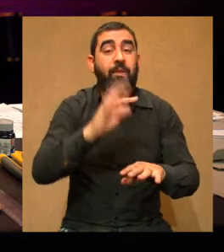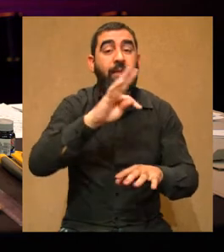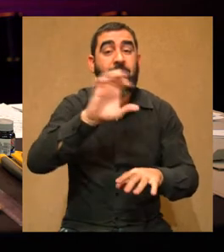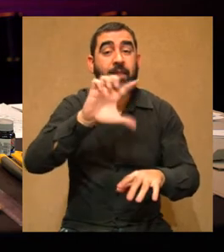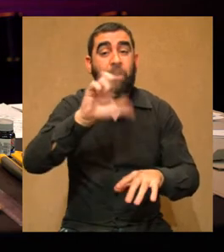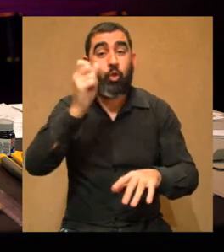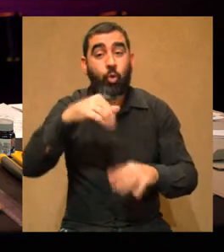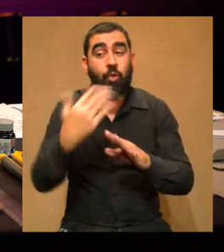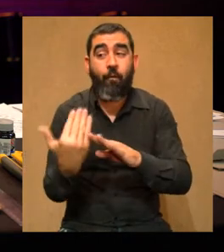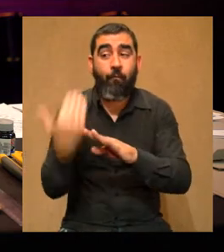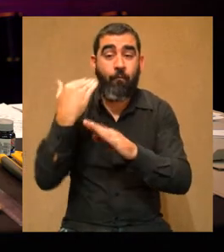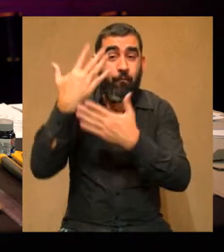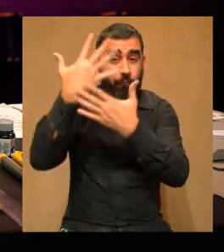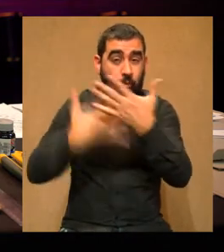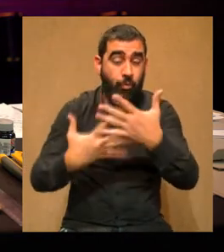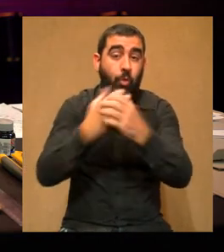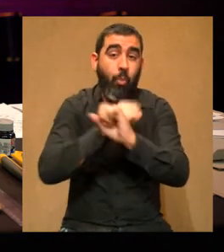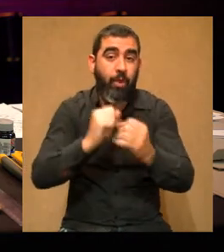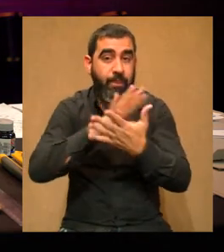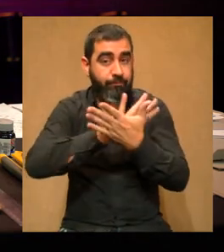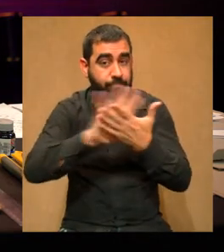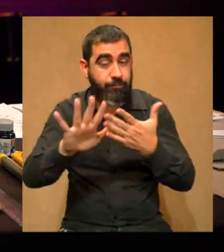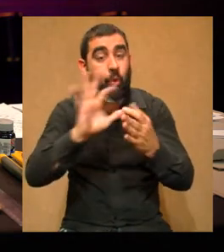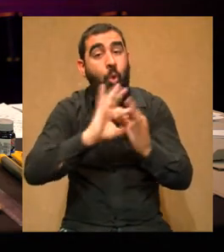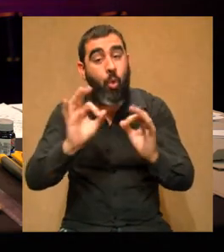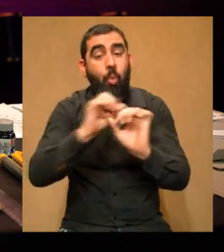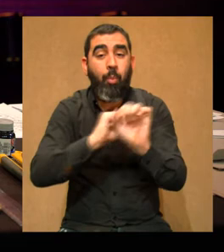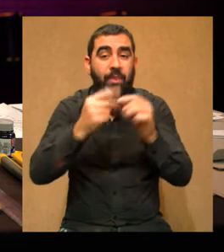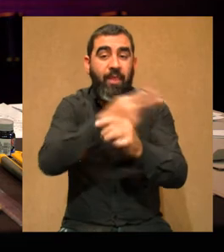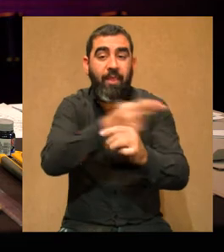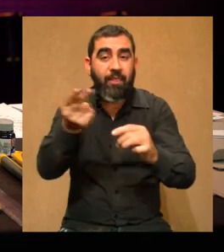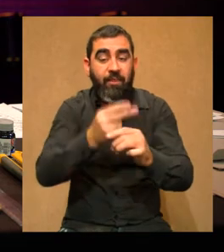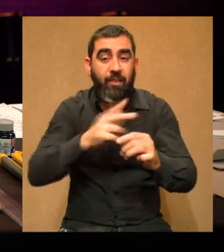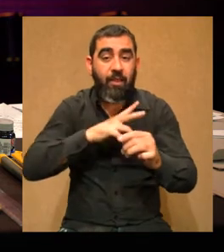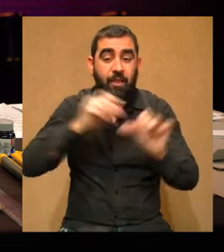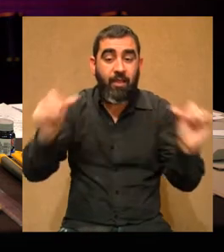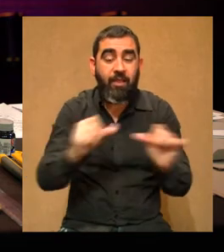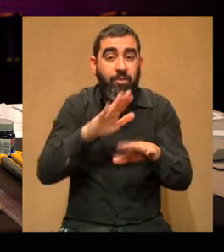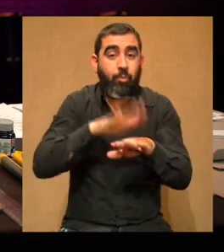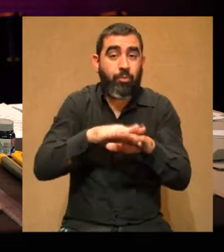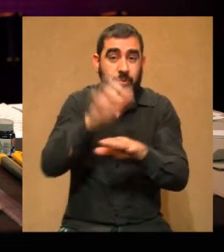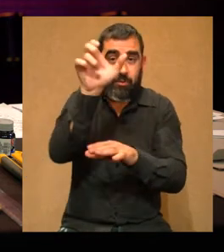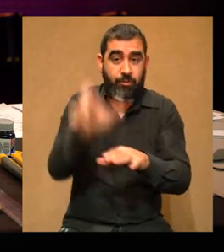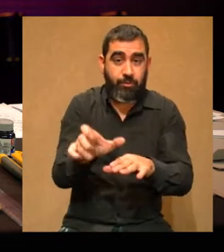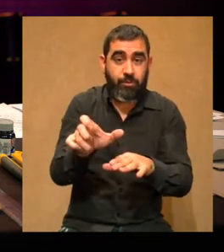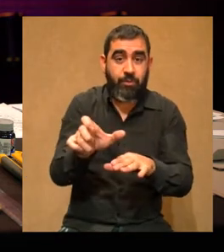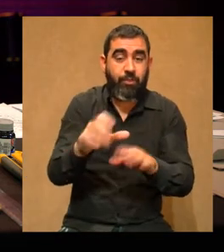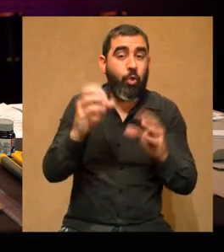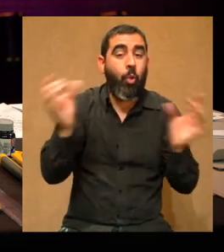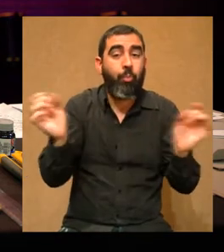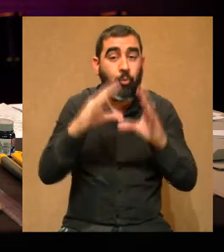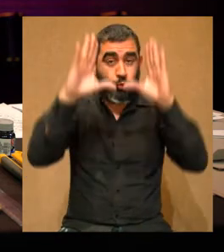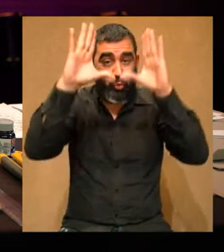telones son fondos que pueden estar lisos o pueden tener un diseño que lo va a hacer el escenógrafo y son